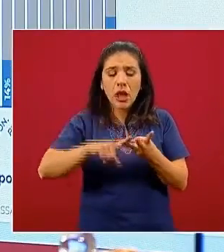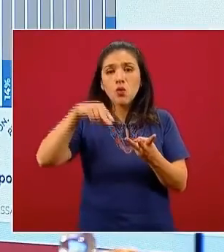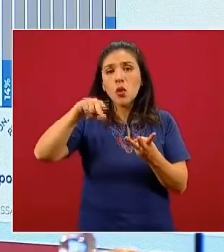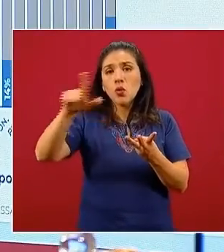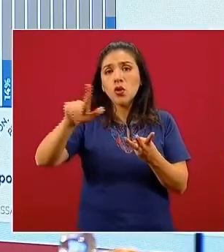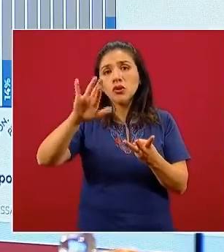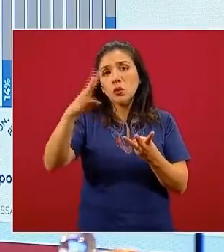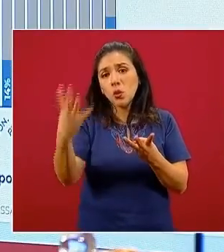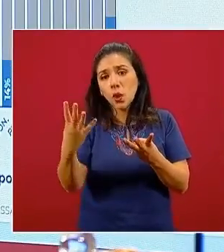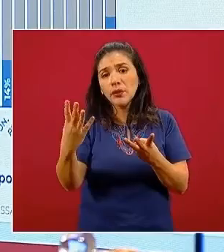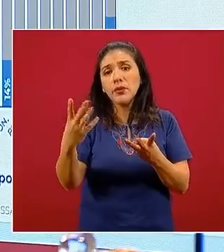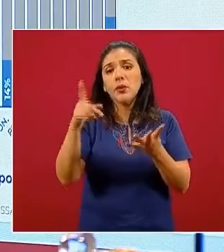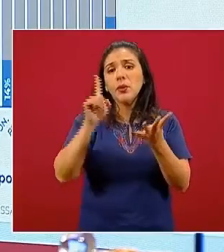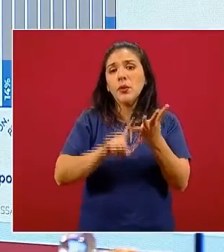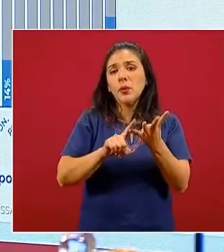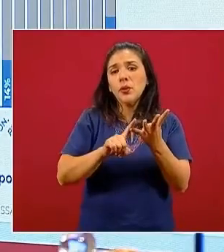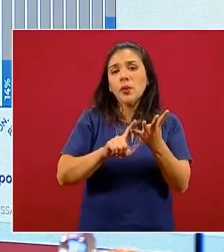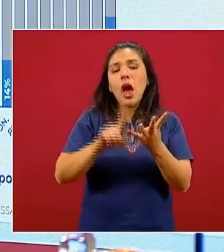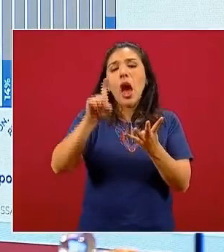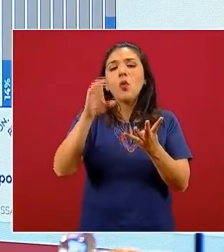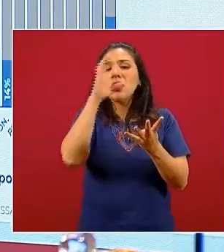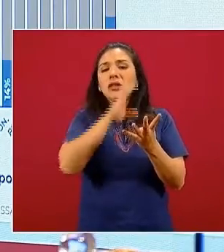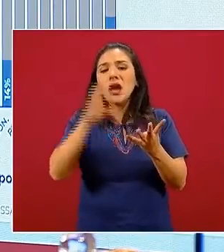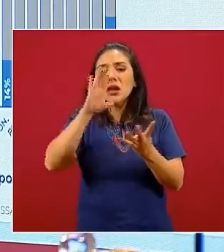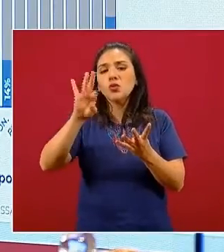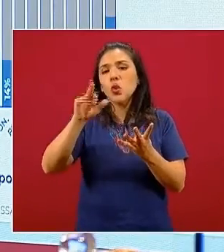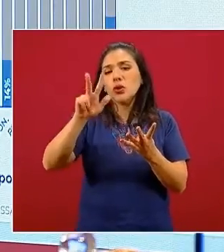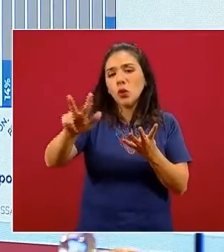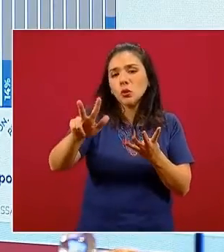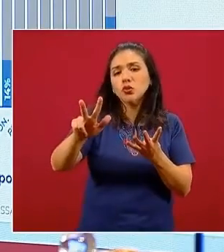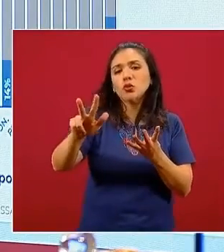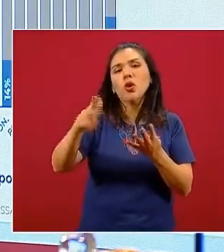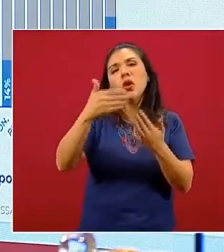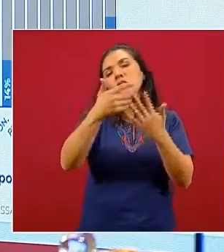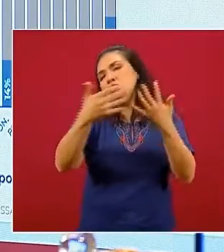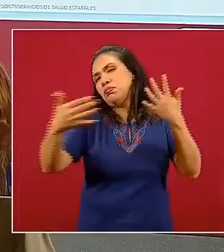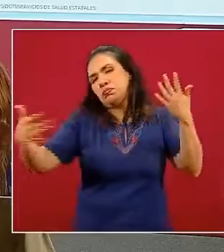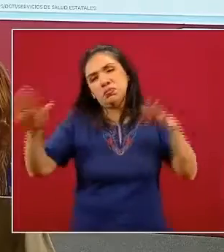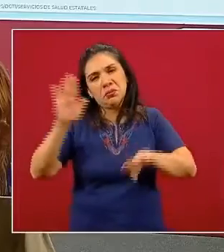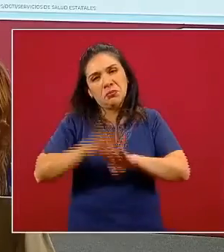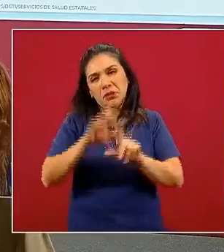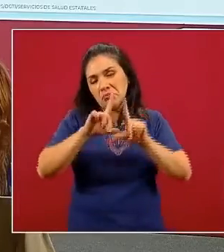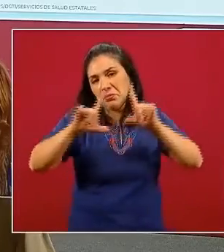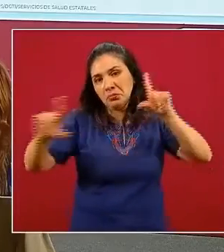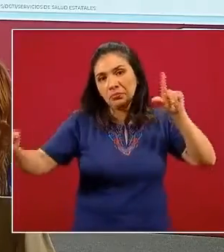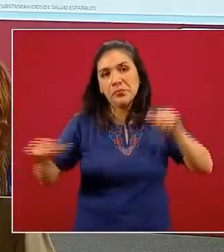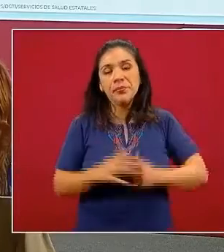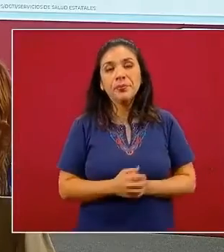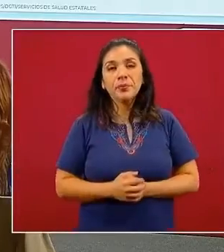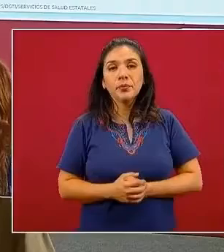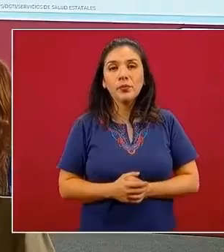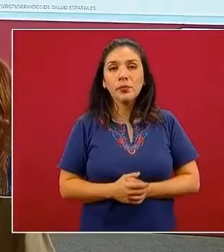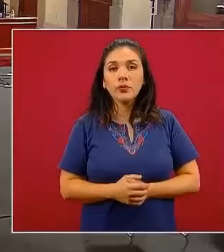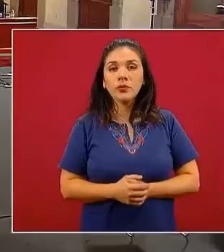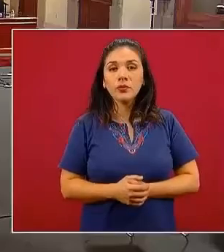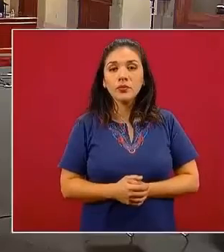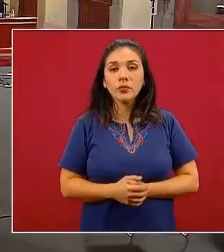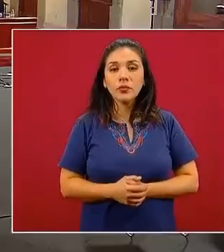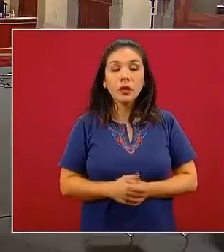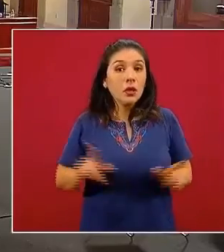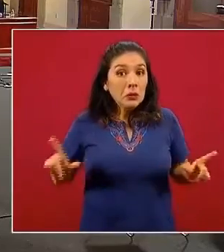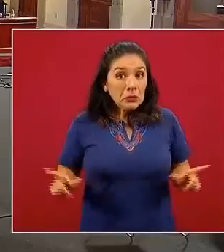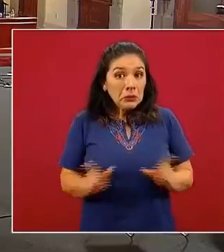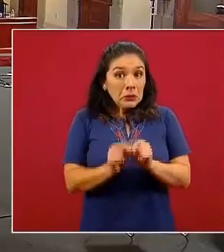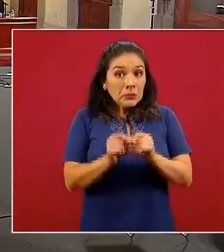León 54, posteriormente Aguascalientes 48 y así sucesivamente.